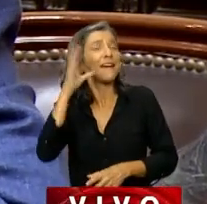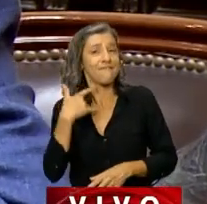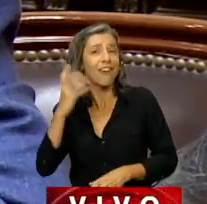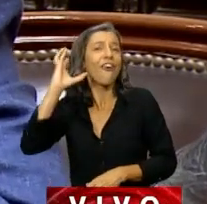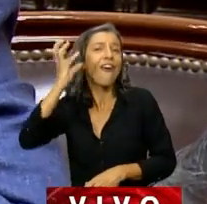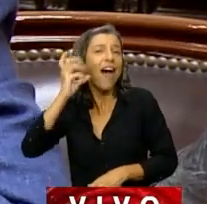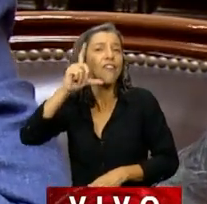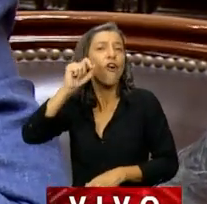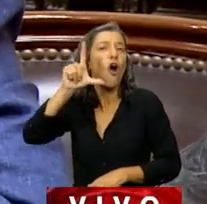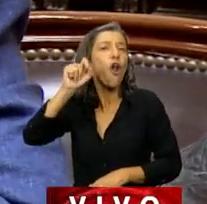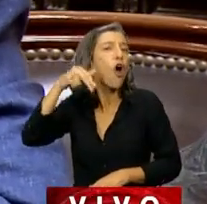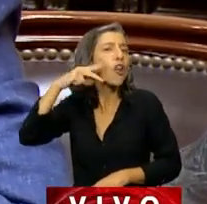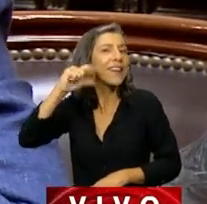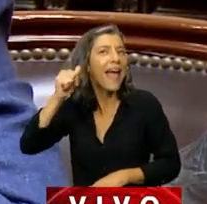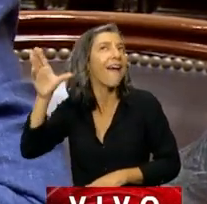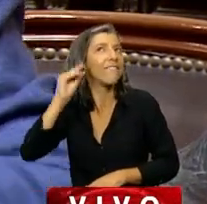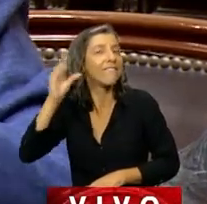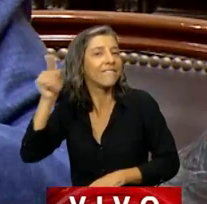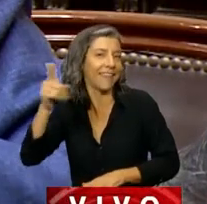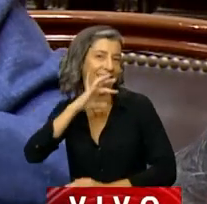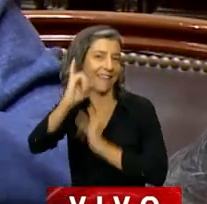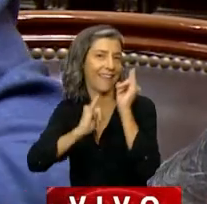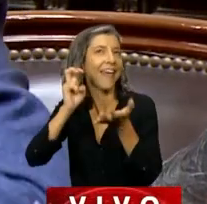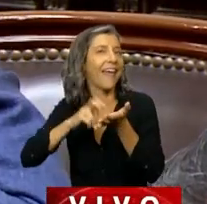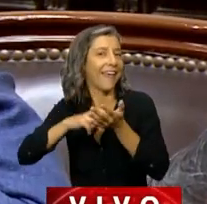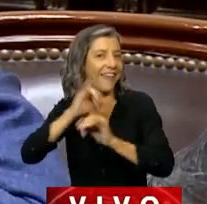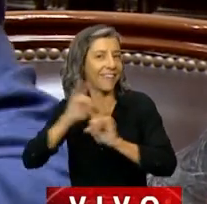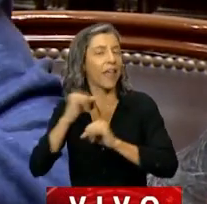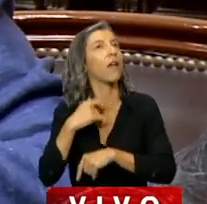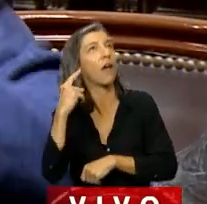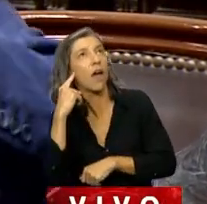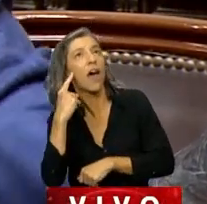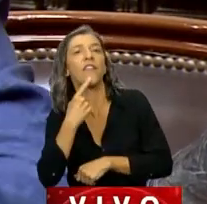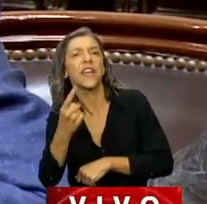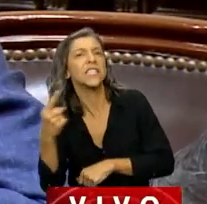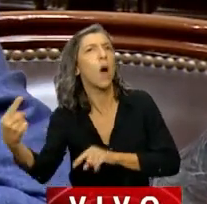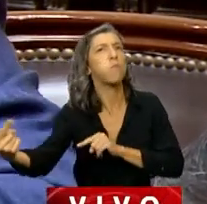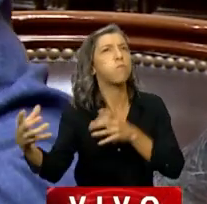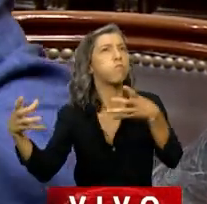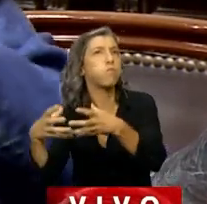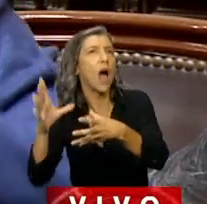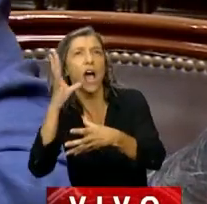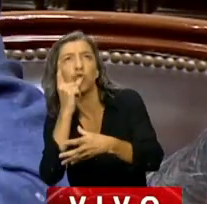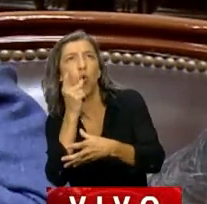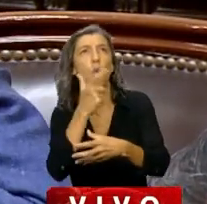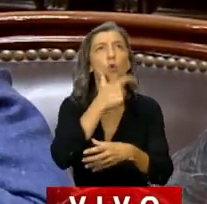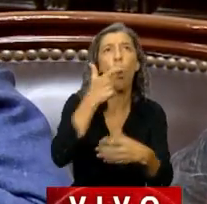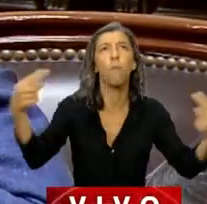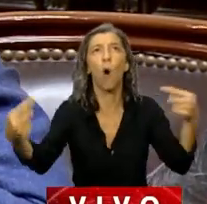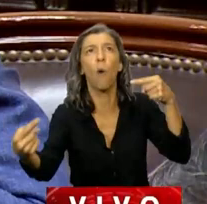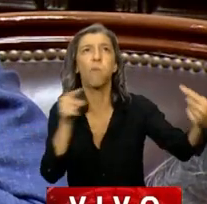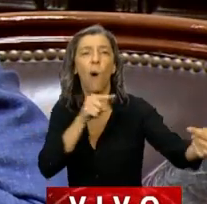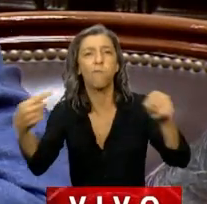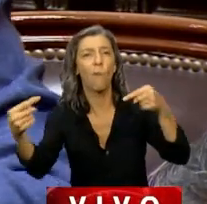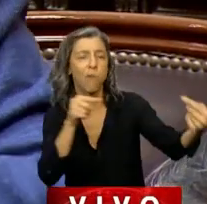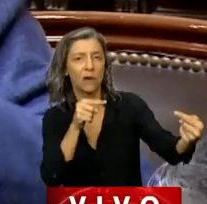comunicados, los enfrentamientos eran entre azules y colorados y la proscripción era absoluta para todo un sector de